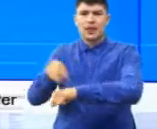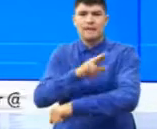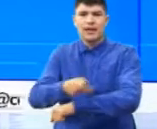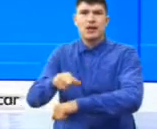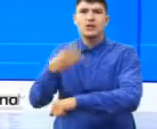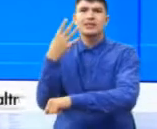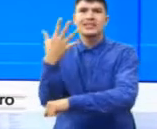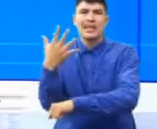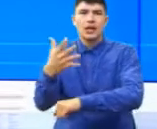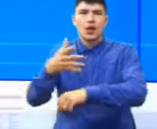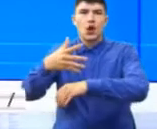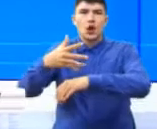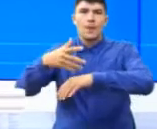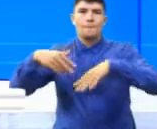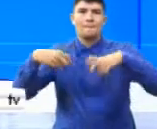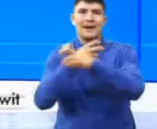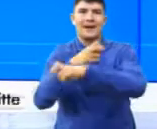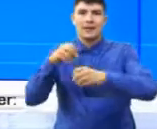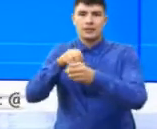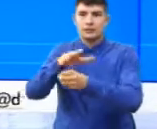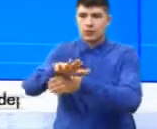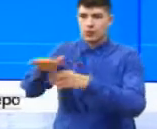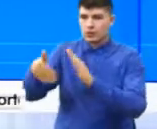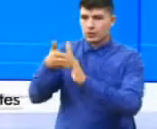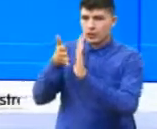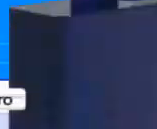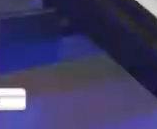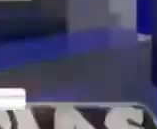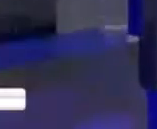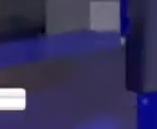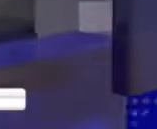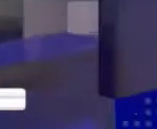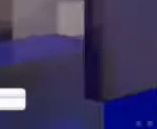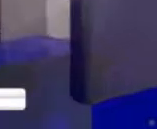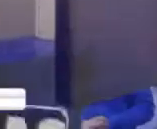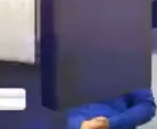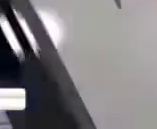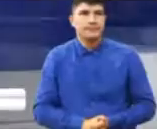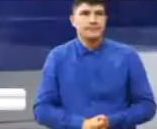nos amplía esta información jorge y muy buenas tardes y adelante con todos los detalles